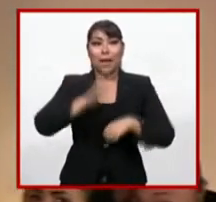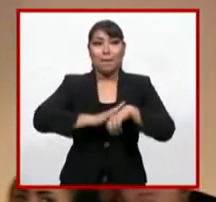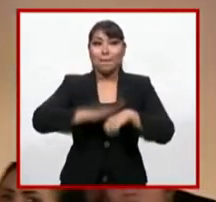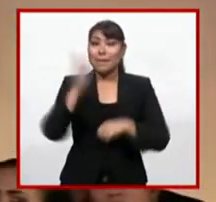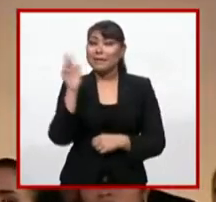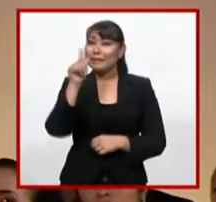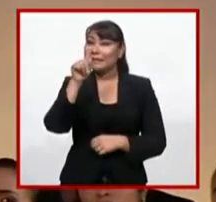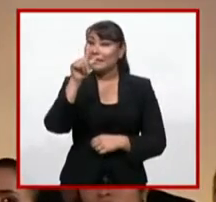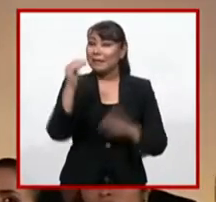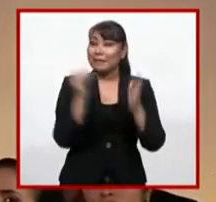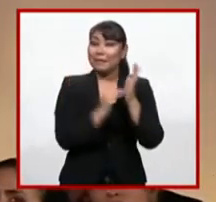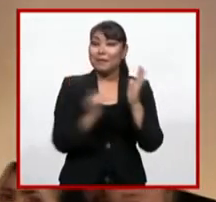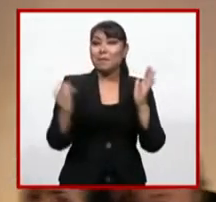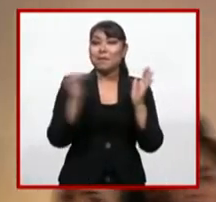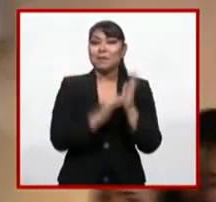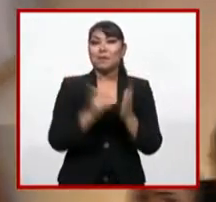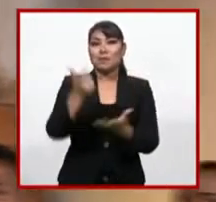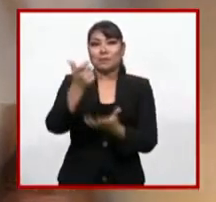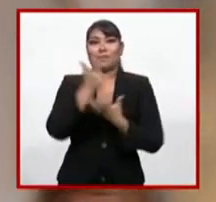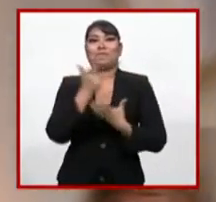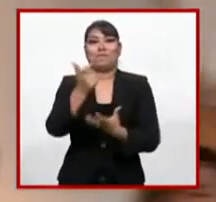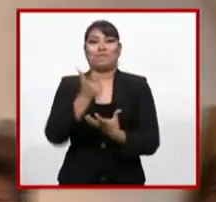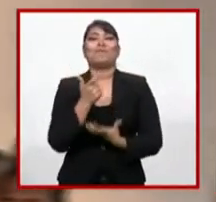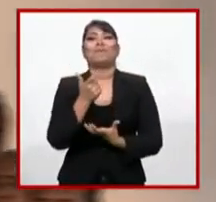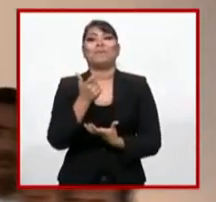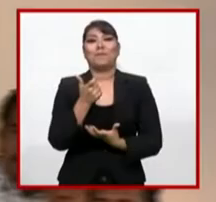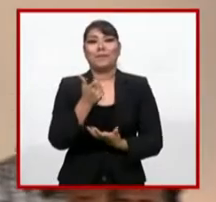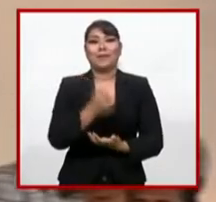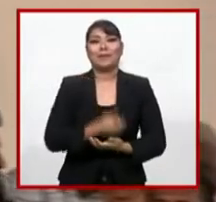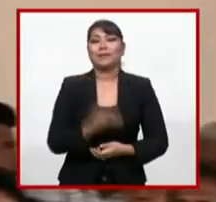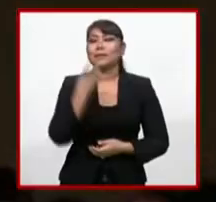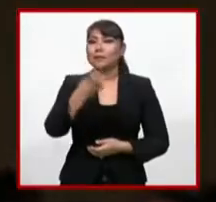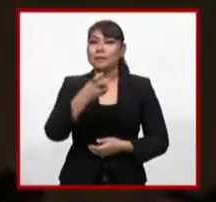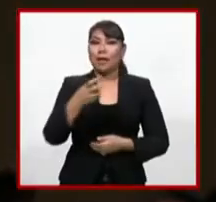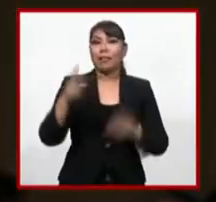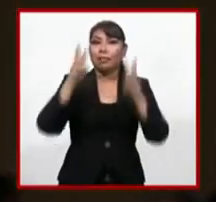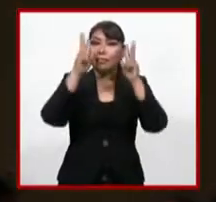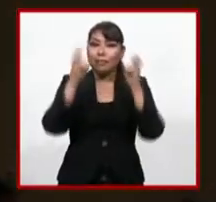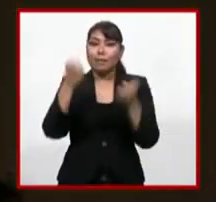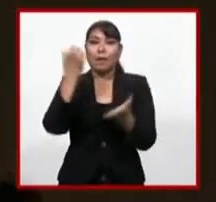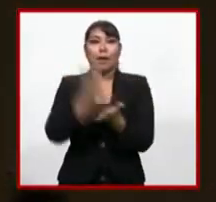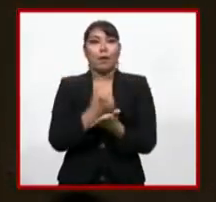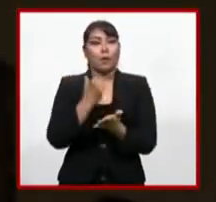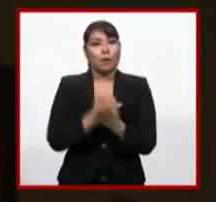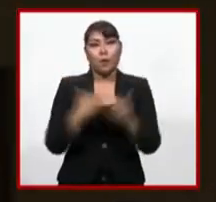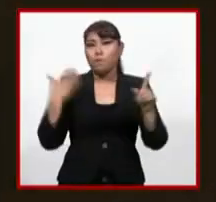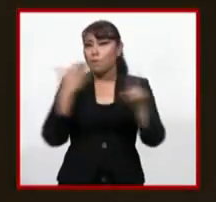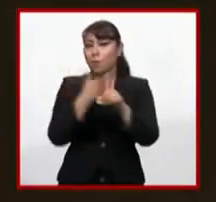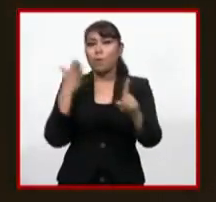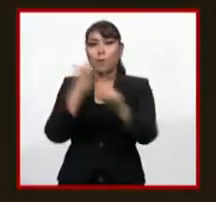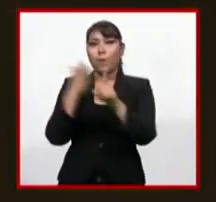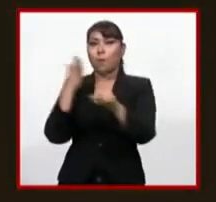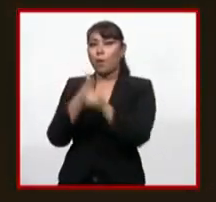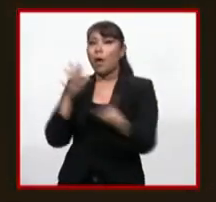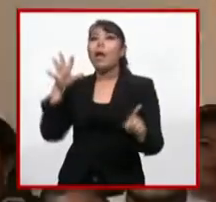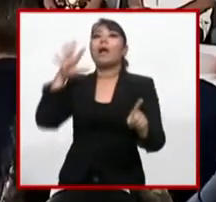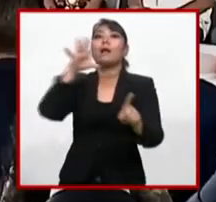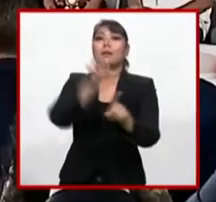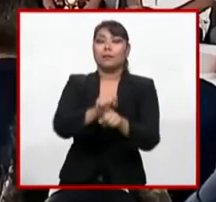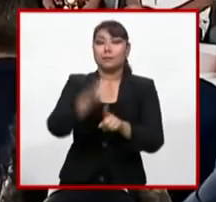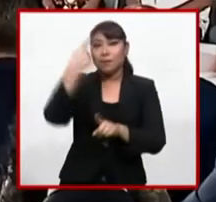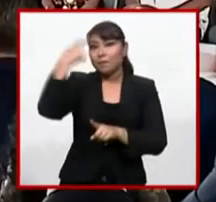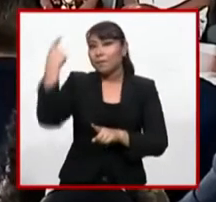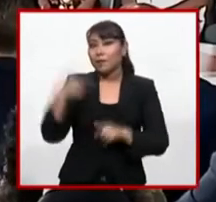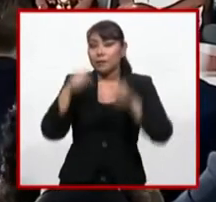70 millones de pesos. Así que en todos los rubros económicos estamos pensando en nuestra gente y